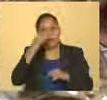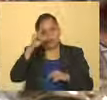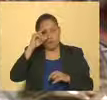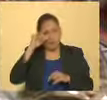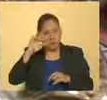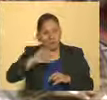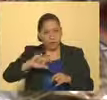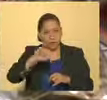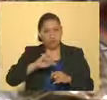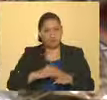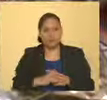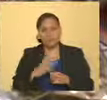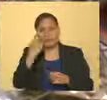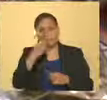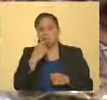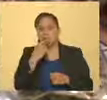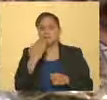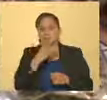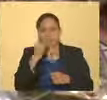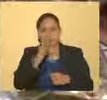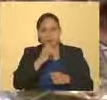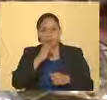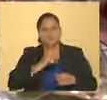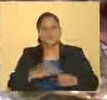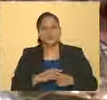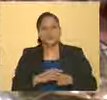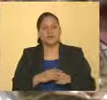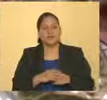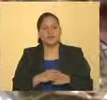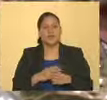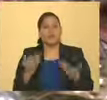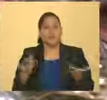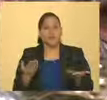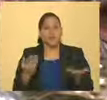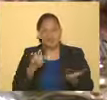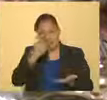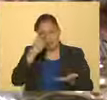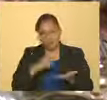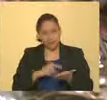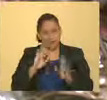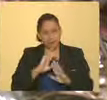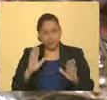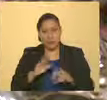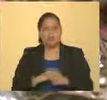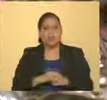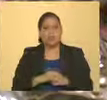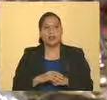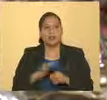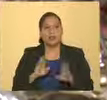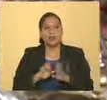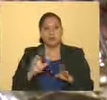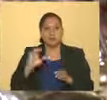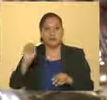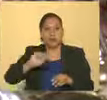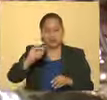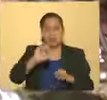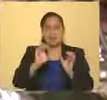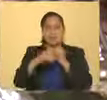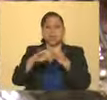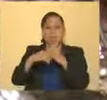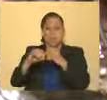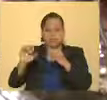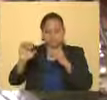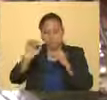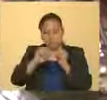gusta al principio para que se intensifique más el sabor. Sí. ¿Y qué creen? ¿Qué más? Pimienta. ¡Está lista!